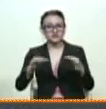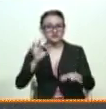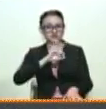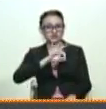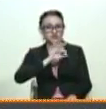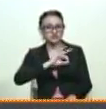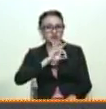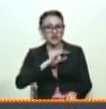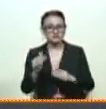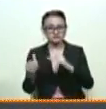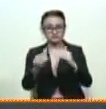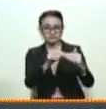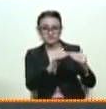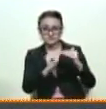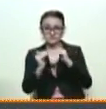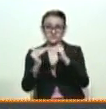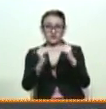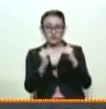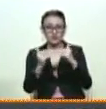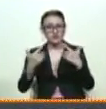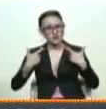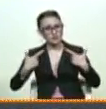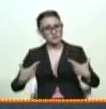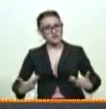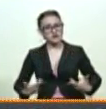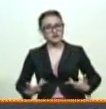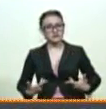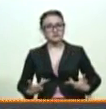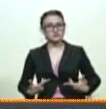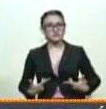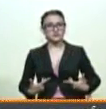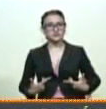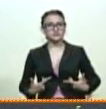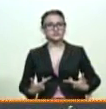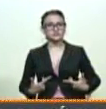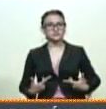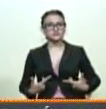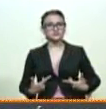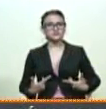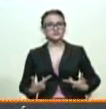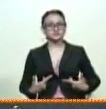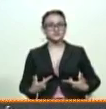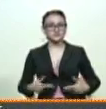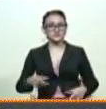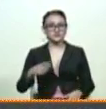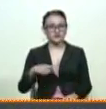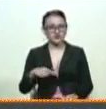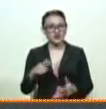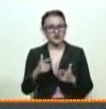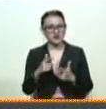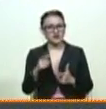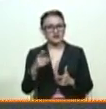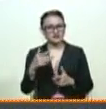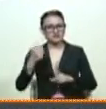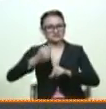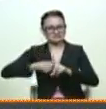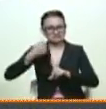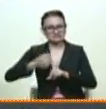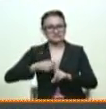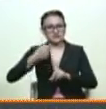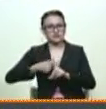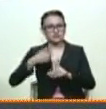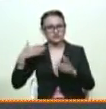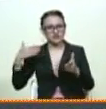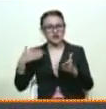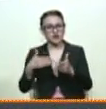social, la igualdad, el humanismo y que por tal razón ha tenido que librar una férrea lucha